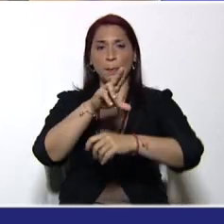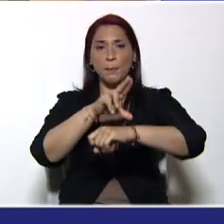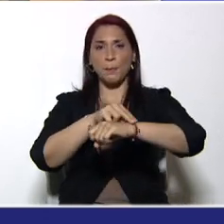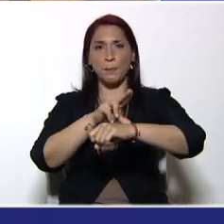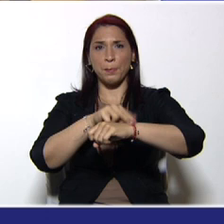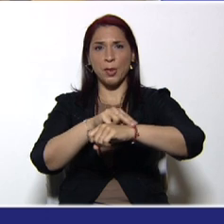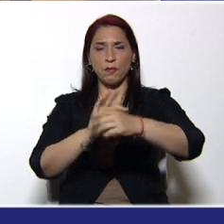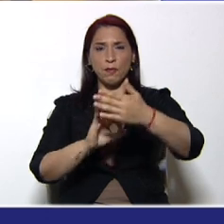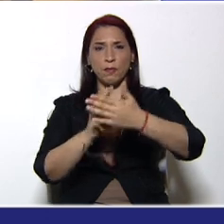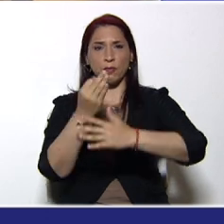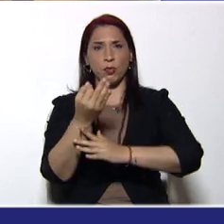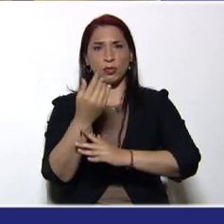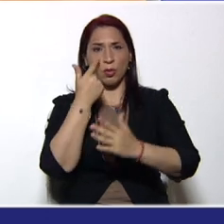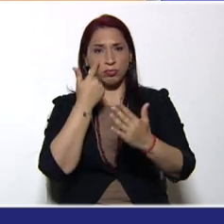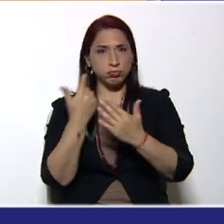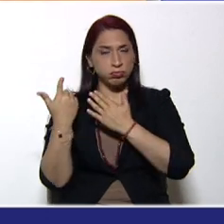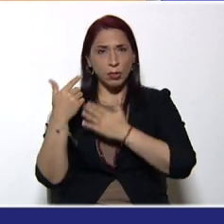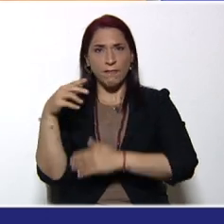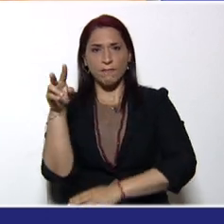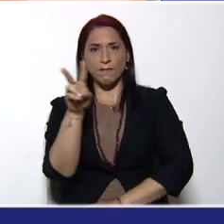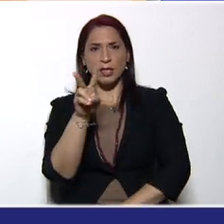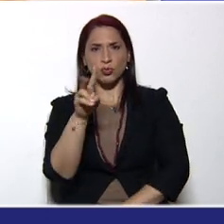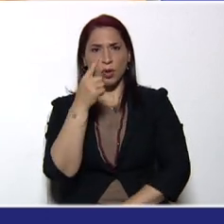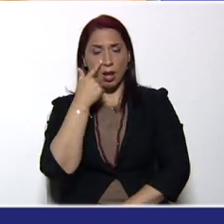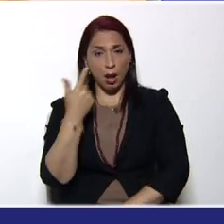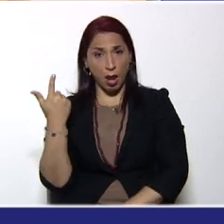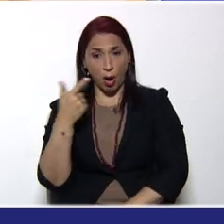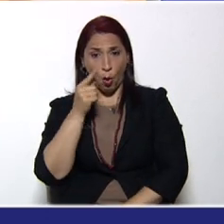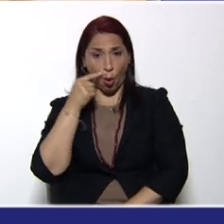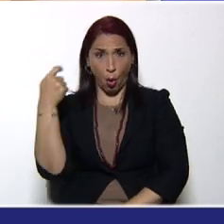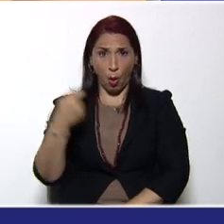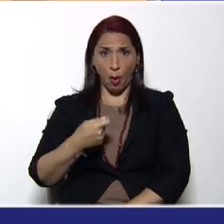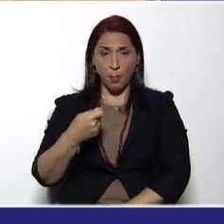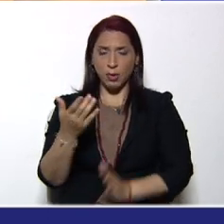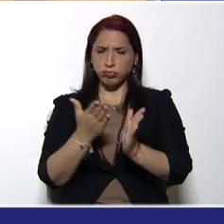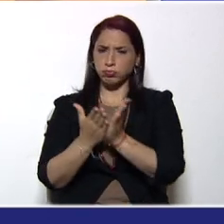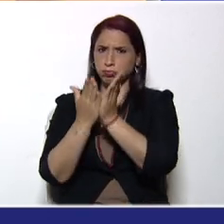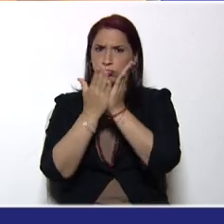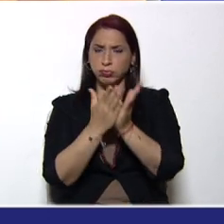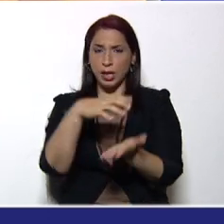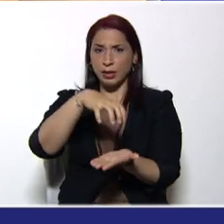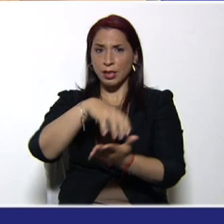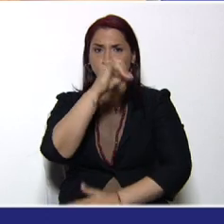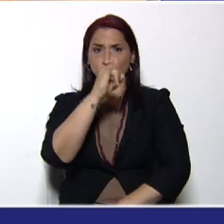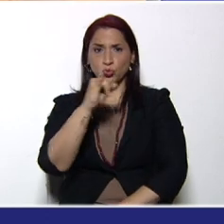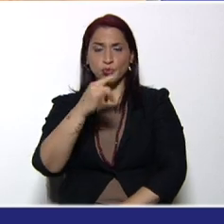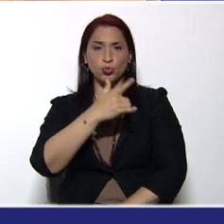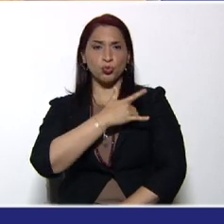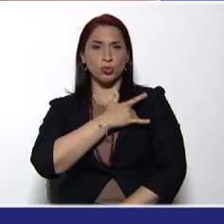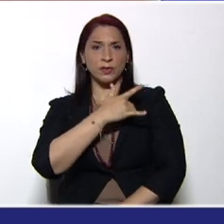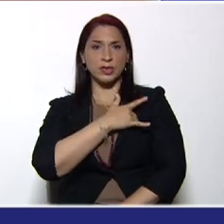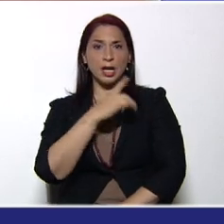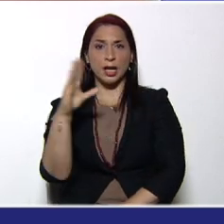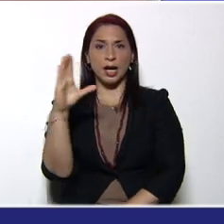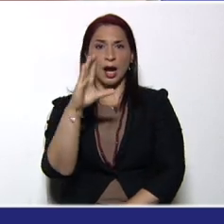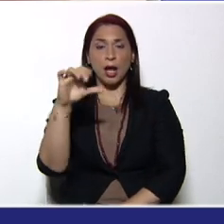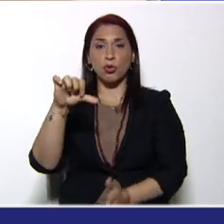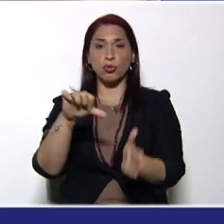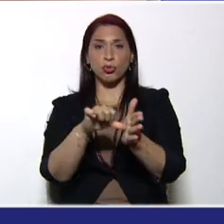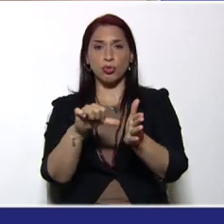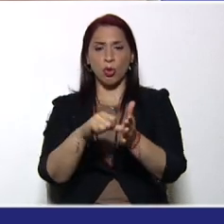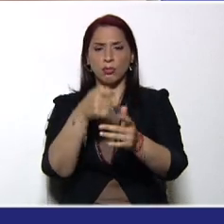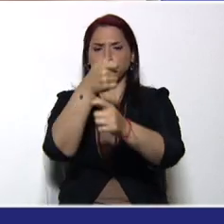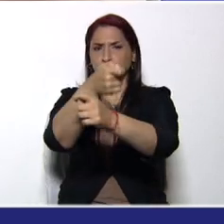en Venezuela, Ramón Ocando. Ocando estudió primaria y secundaria en el estado Zulia y la universidad en Caracas, donde ingresó